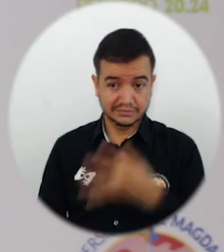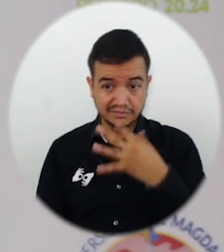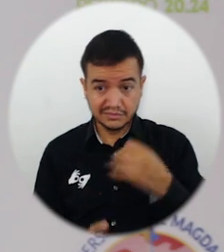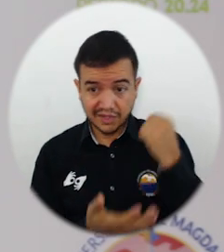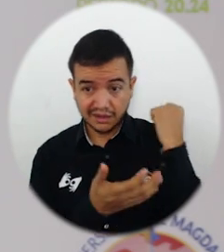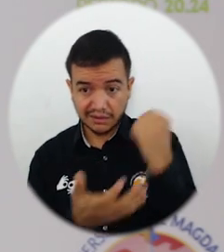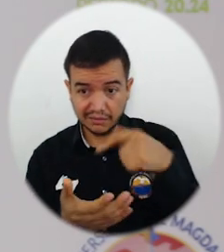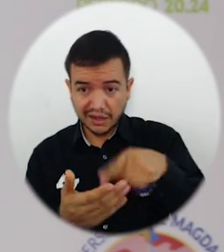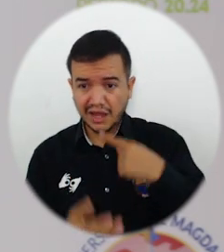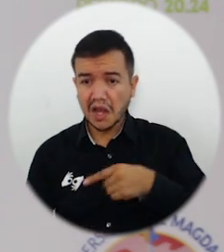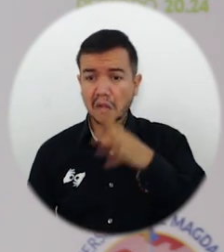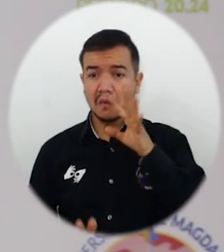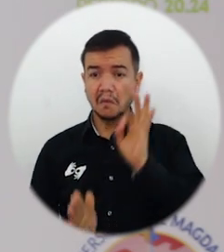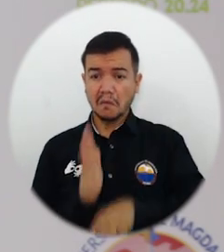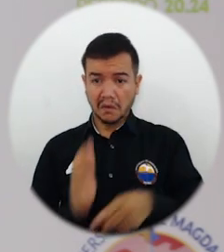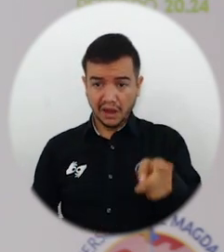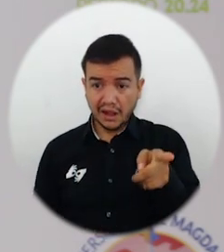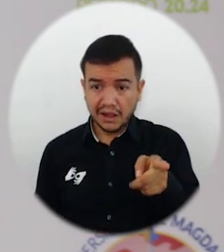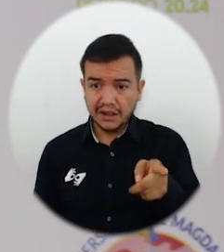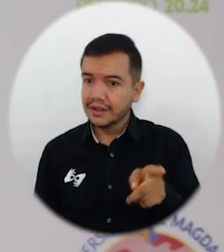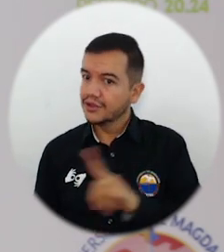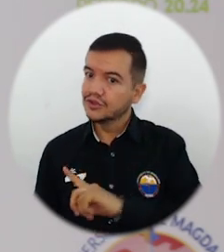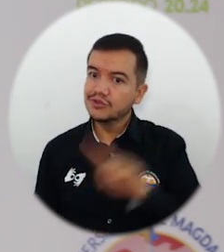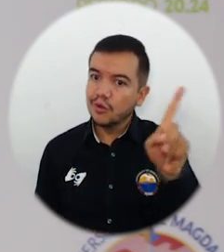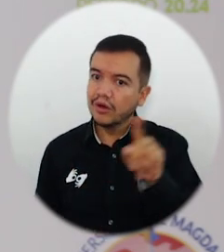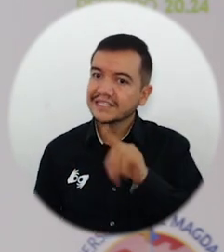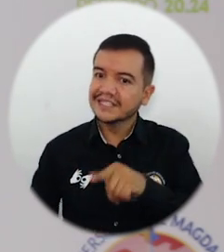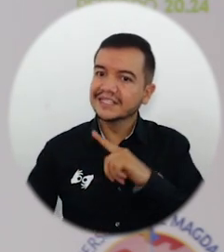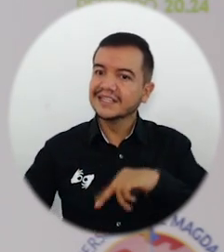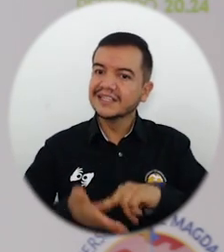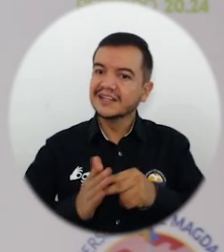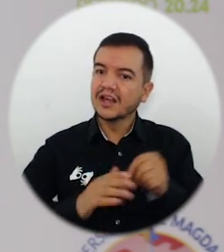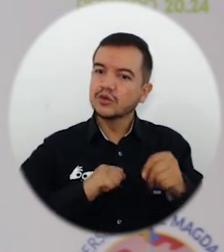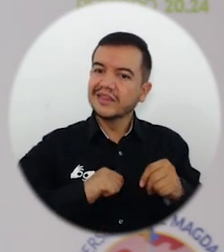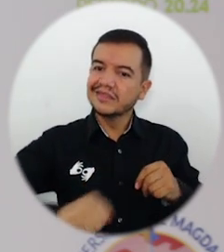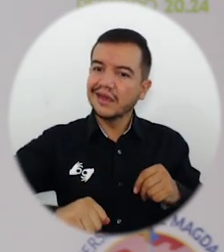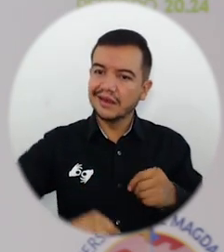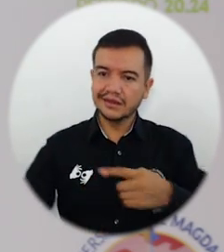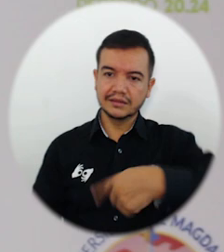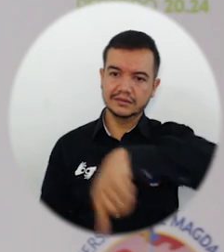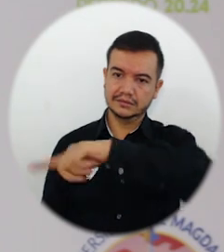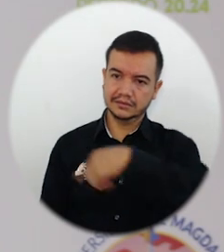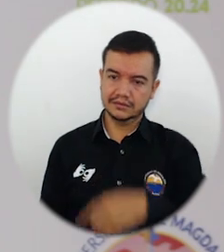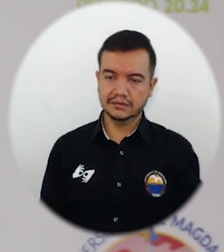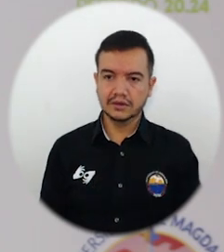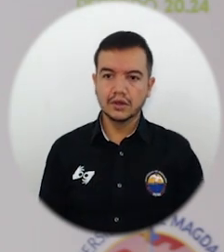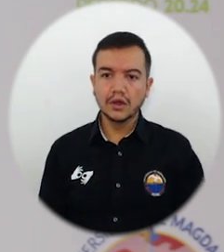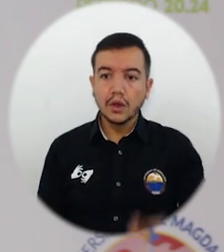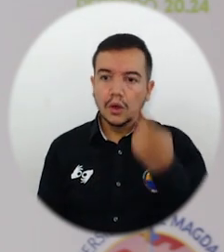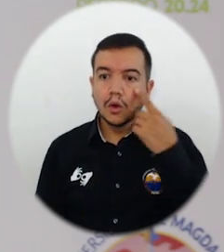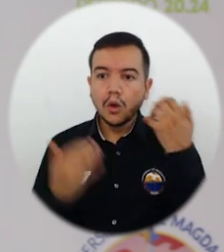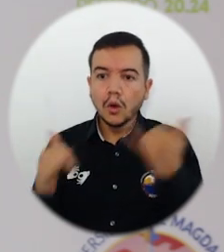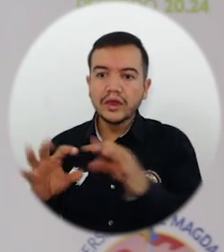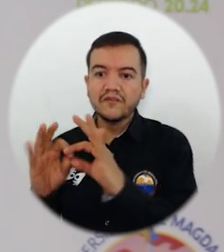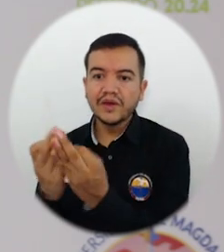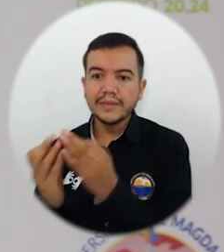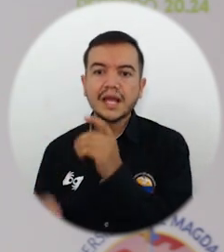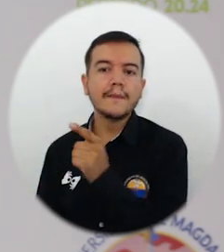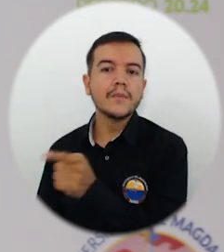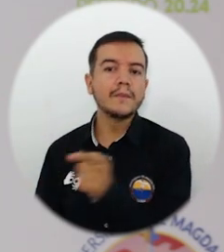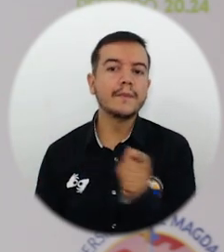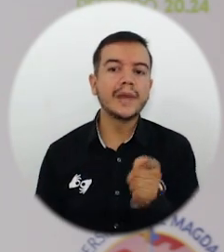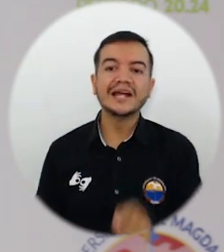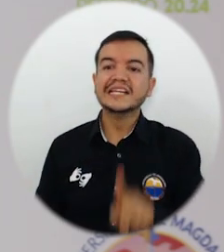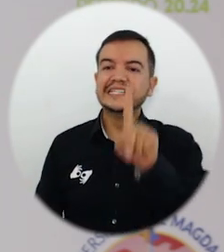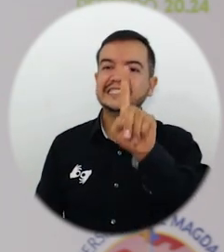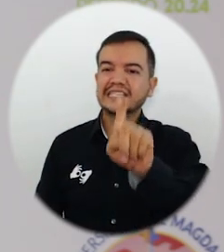son recursos públicos. Y esto no es una dádiva, es un derecho de los jóvenes. Hoy hay 6.700 familias afectadas que